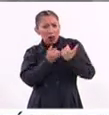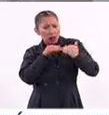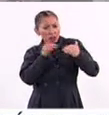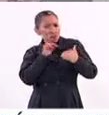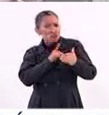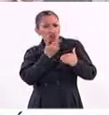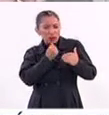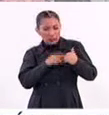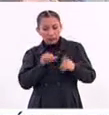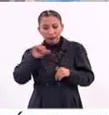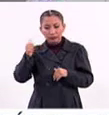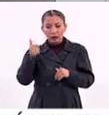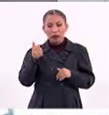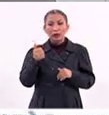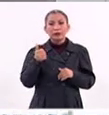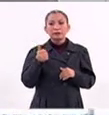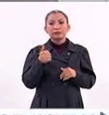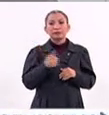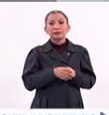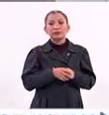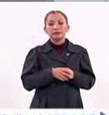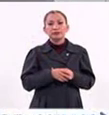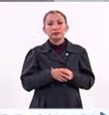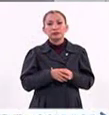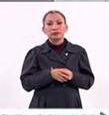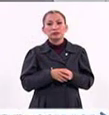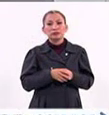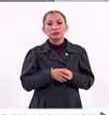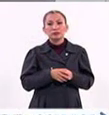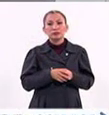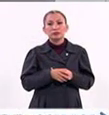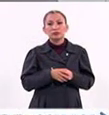hombre. Luego tienes